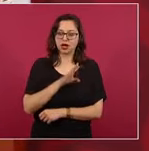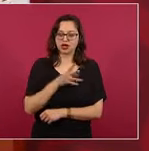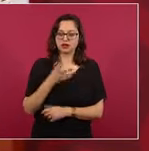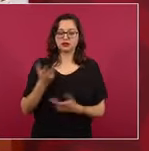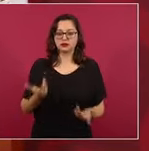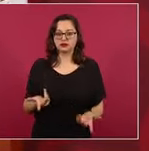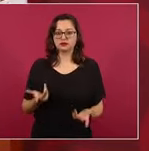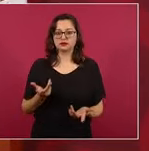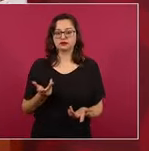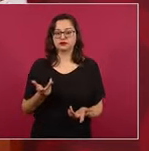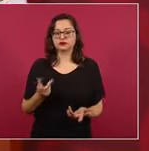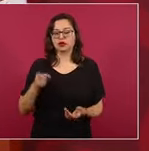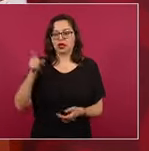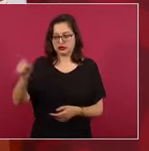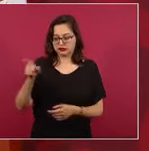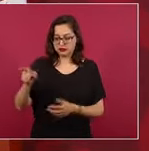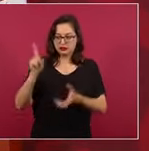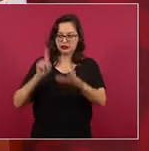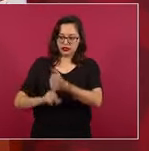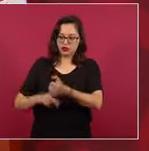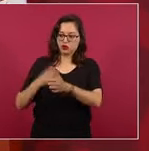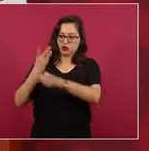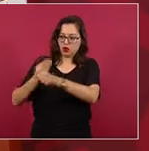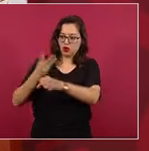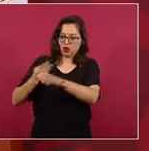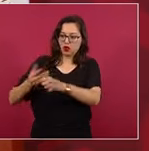trenes en Ciudad Sahagún para dar trabajo